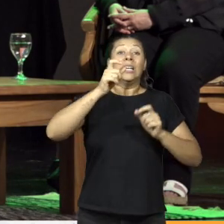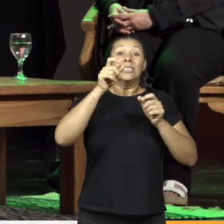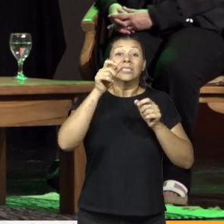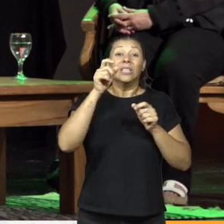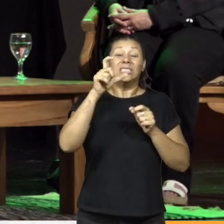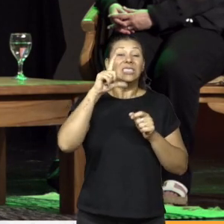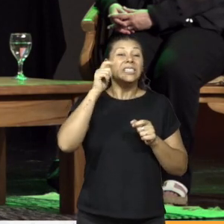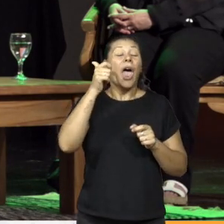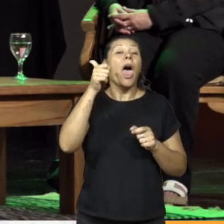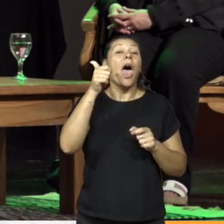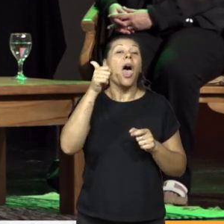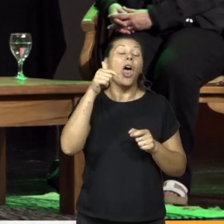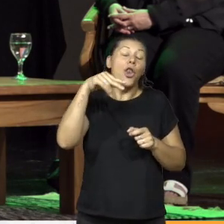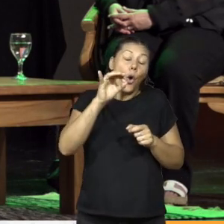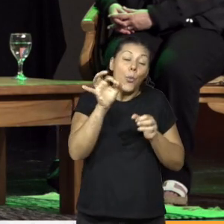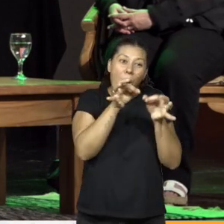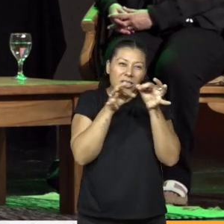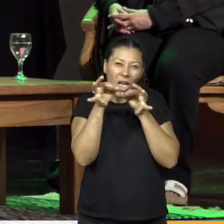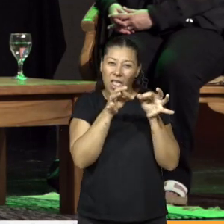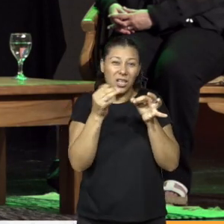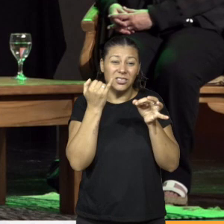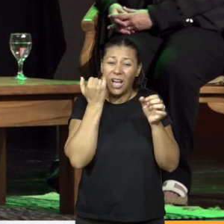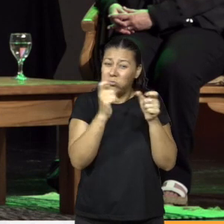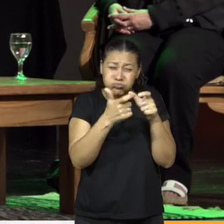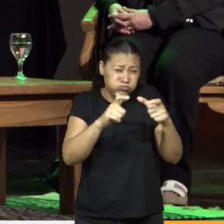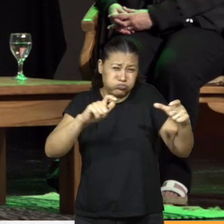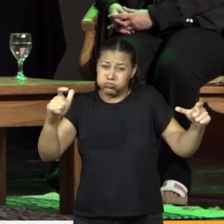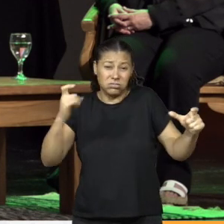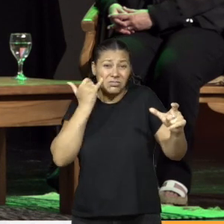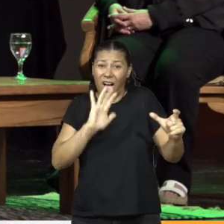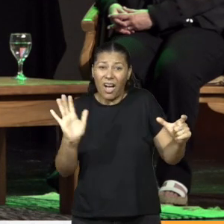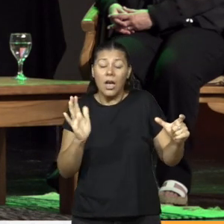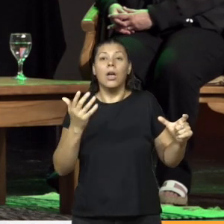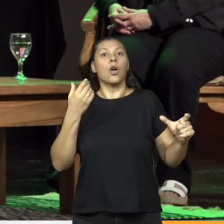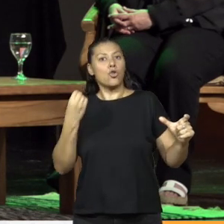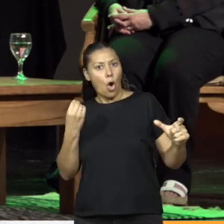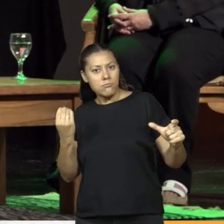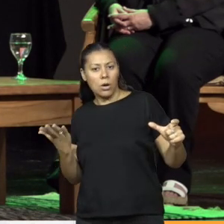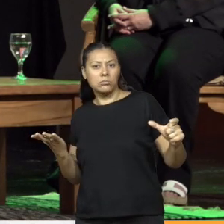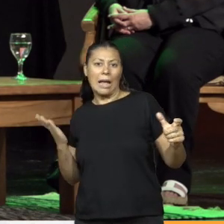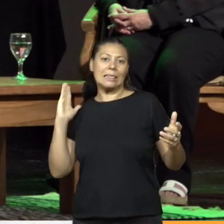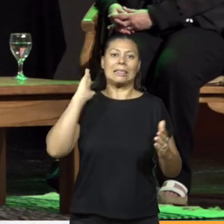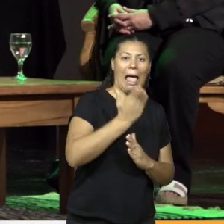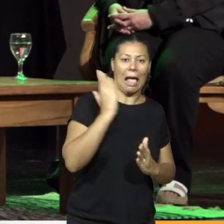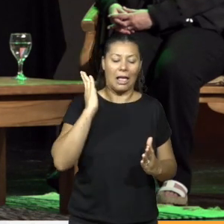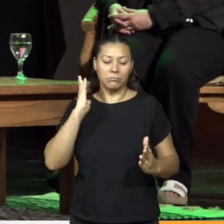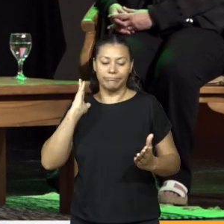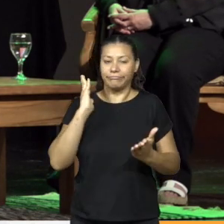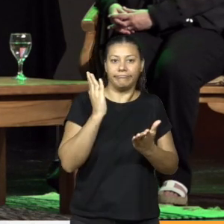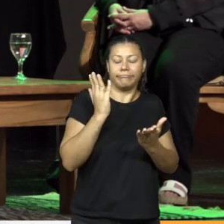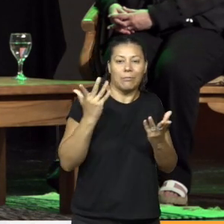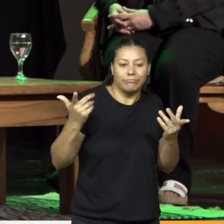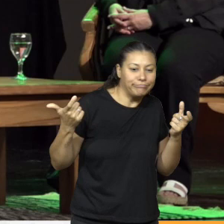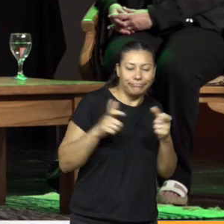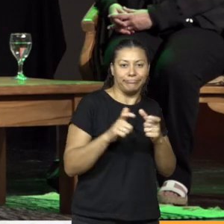hay alguna acción como para atacarla, disminuir el efecto, o bien hay que esperar que naturalmente cumpla su ciclo y